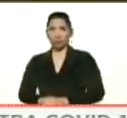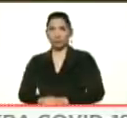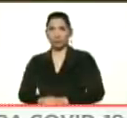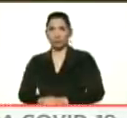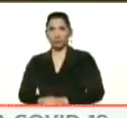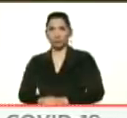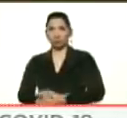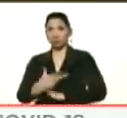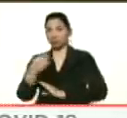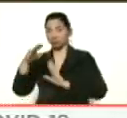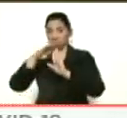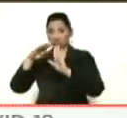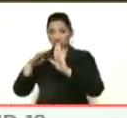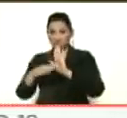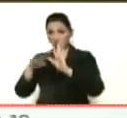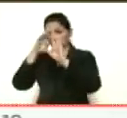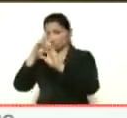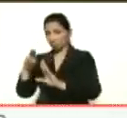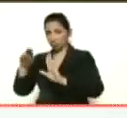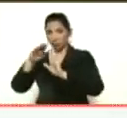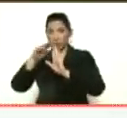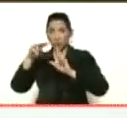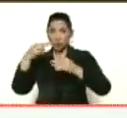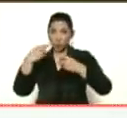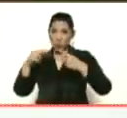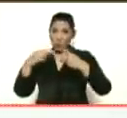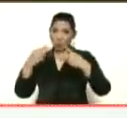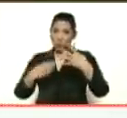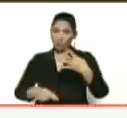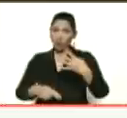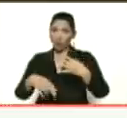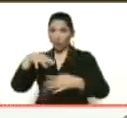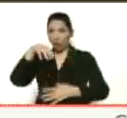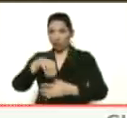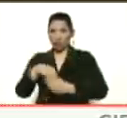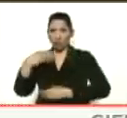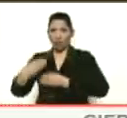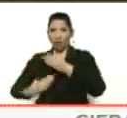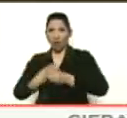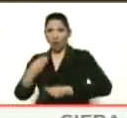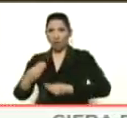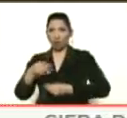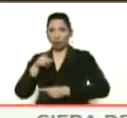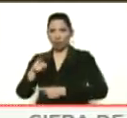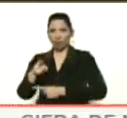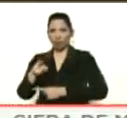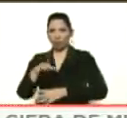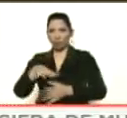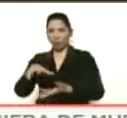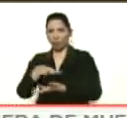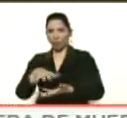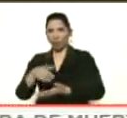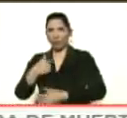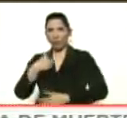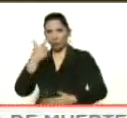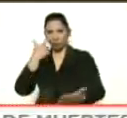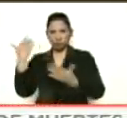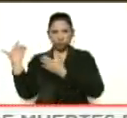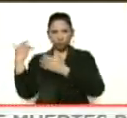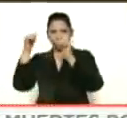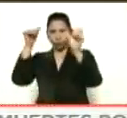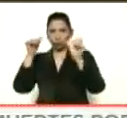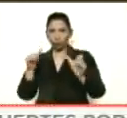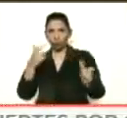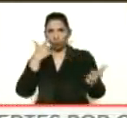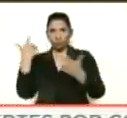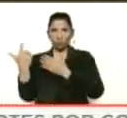el no cumplimiento de las normas de cuarentena ha generado esta situación. Y yo quiero detenerme brevemente, si podemos ver la lámina,